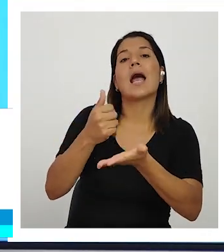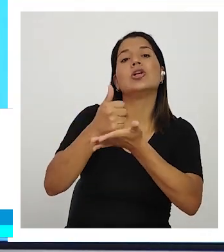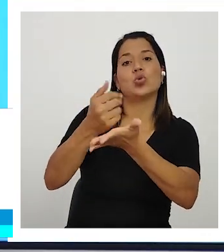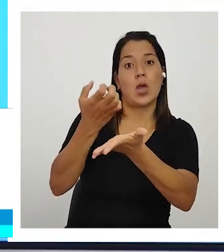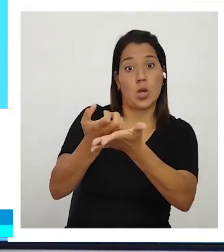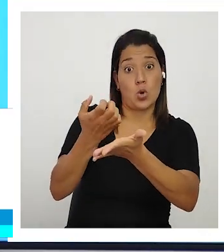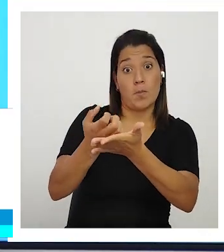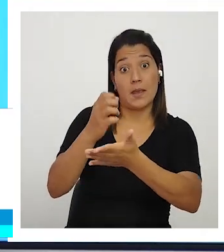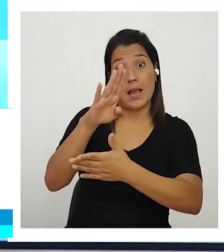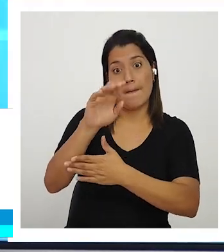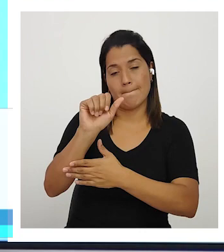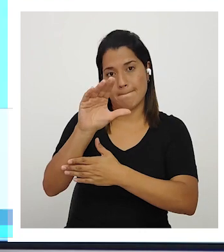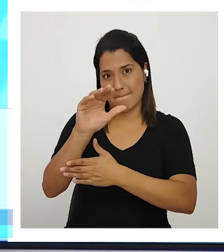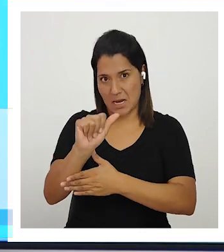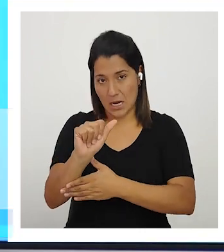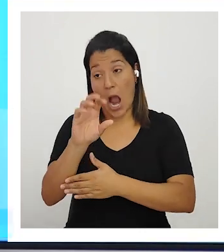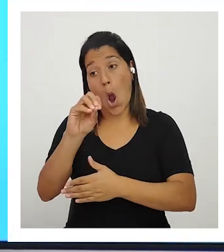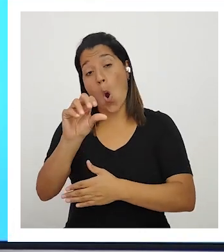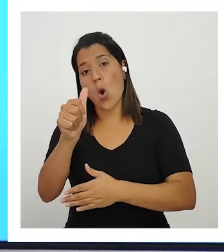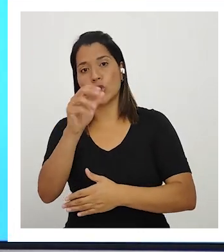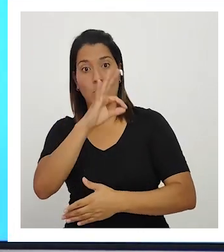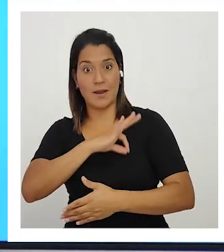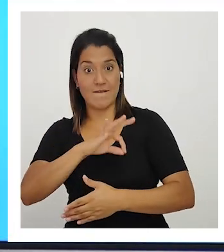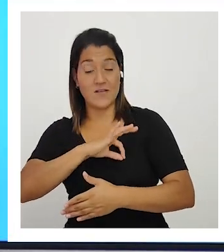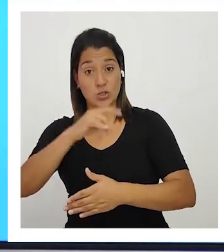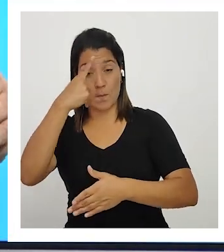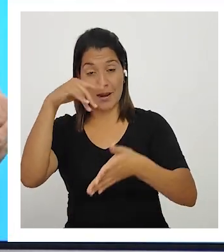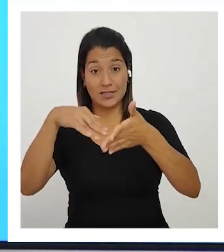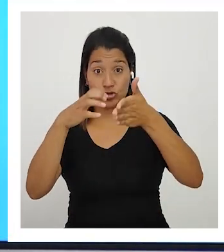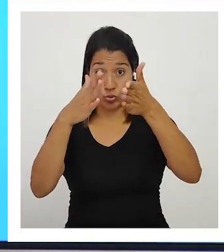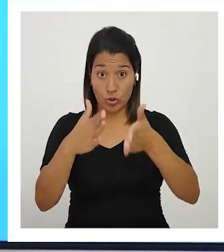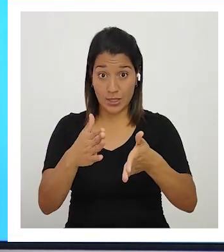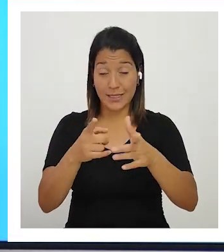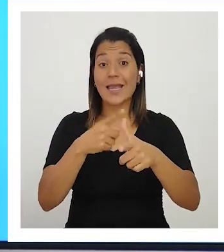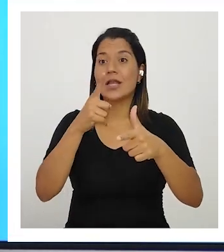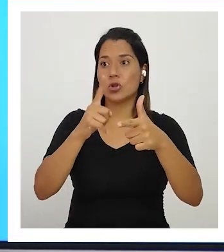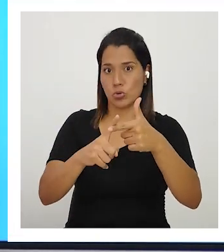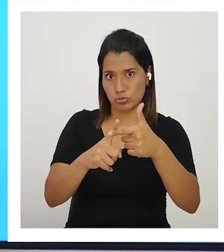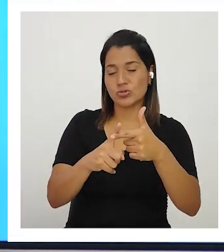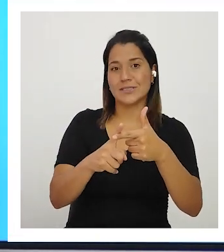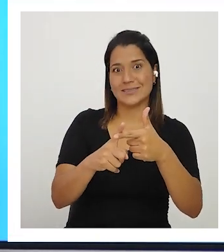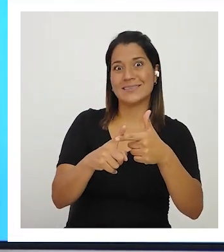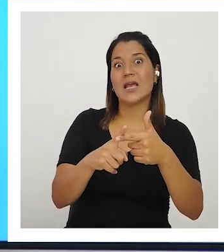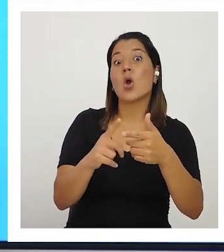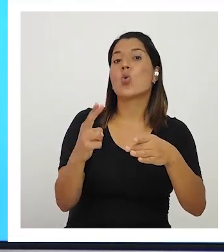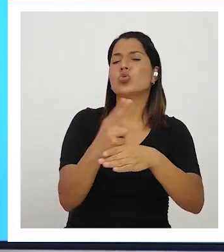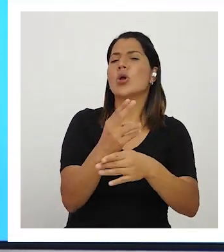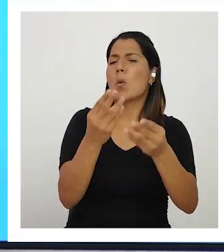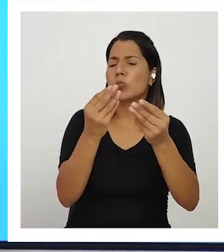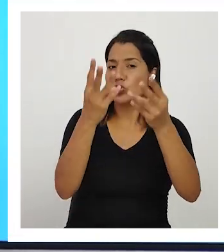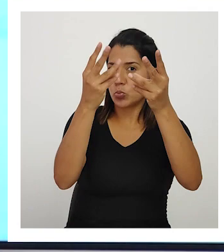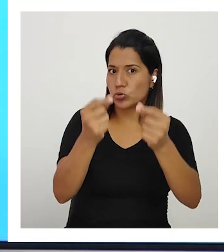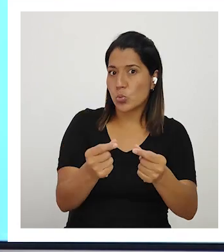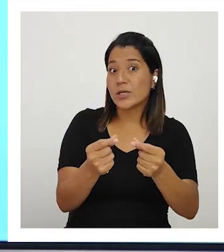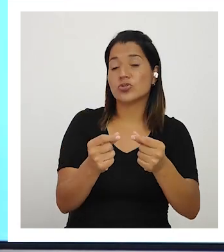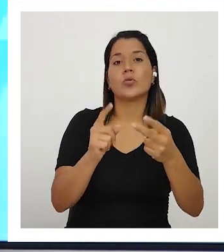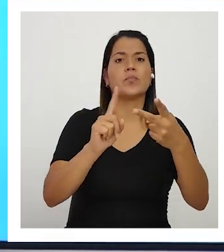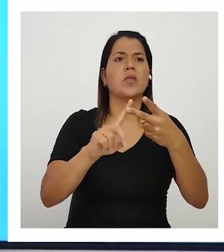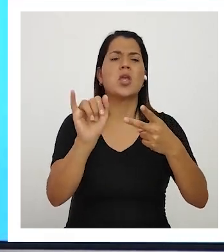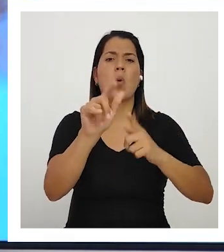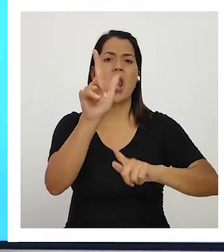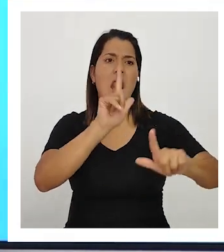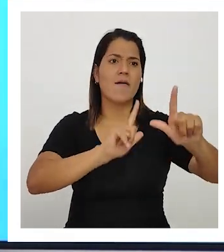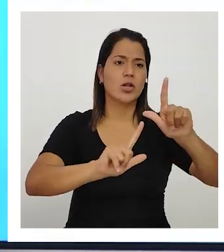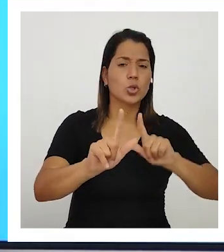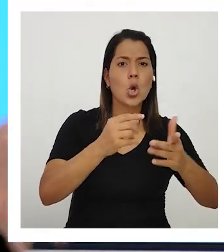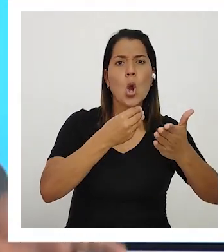estudiantiles. Eso hace que la mayoría del presupuesto esté asignado ahí, esté asignado en laboratorios, en equipos, en programas.